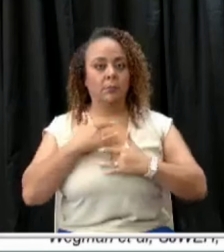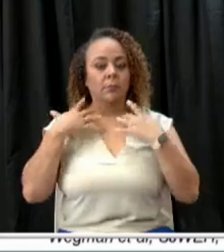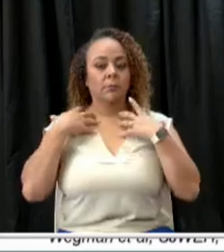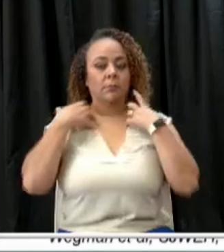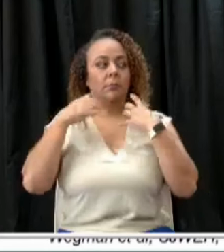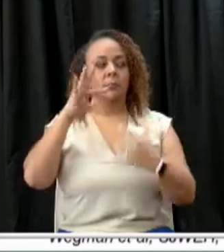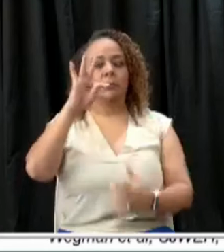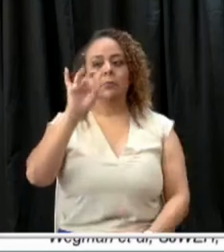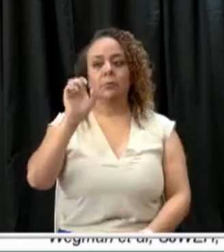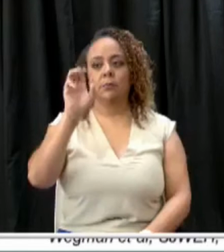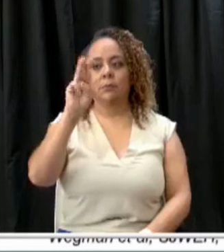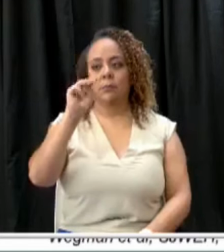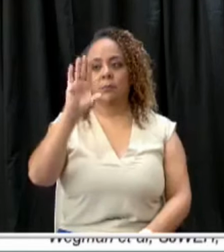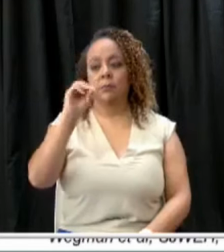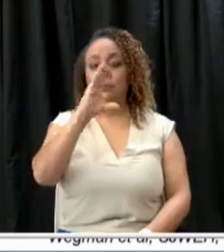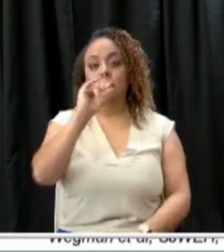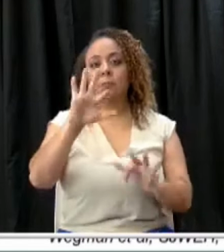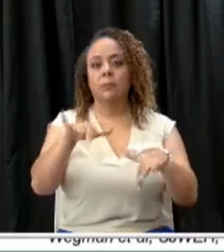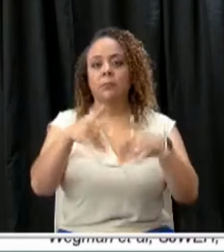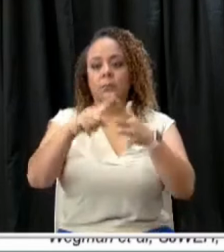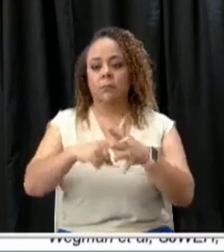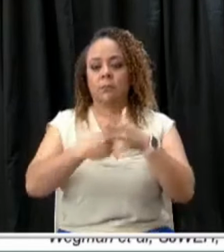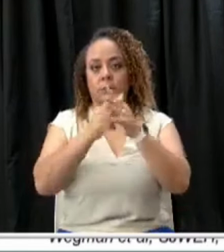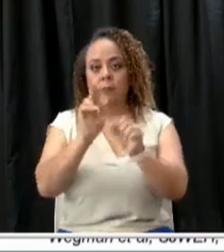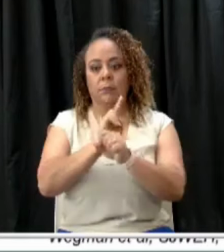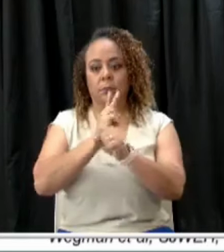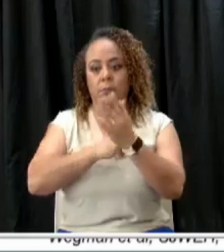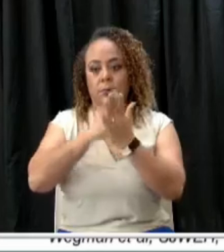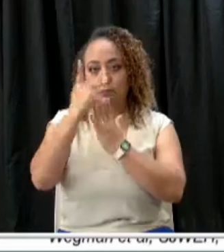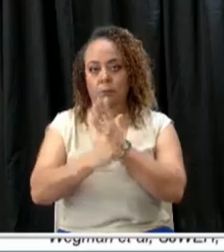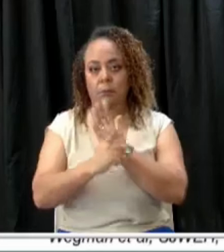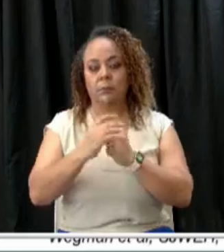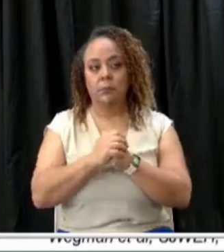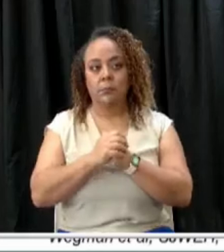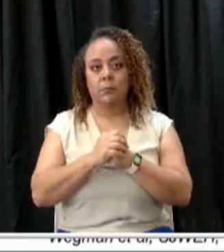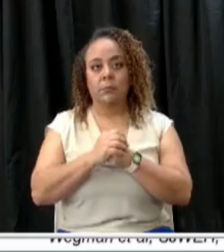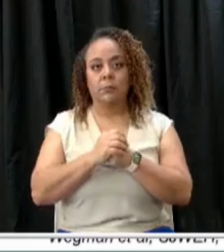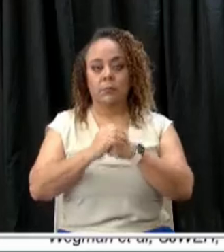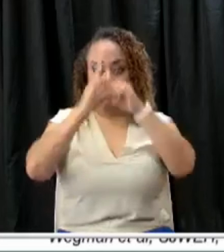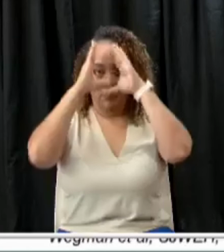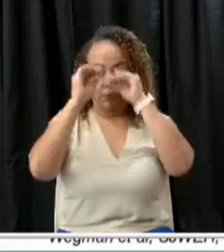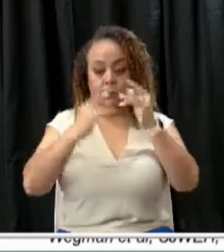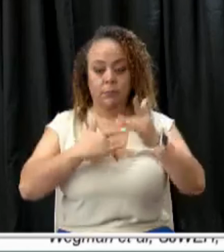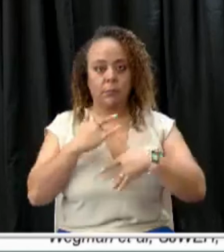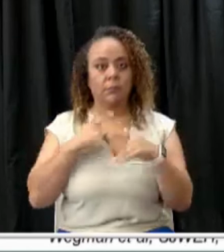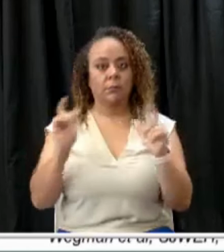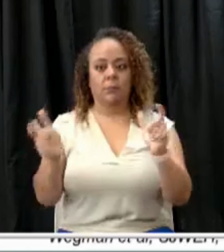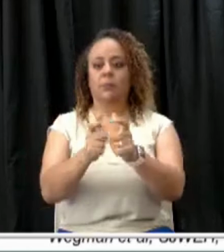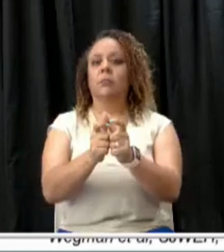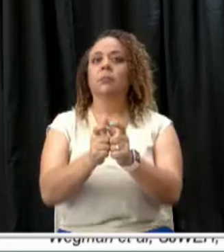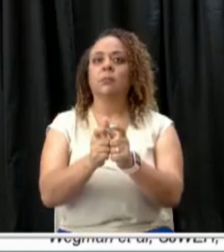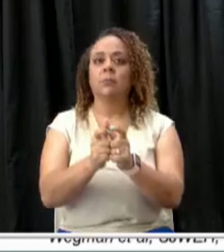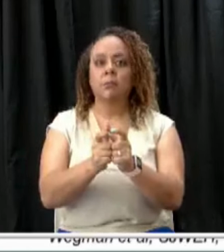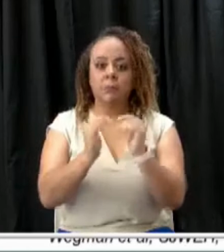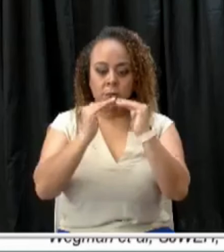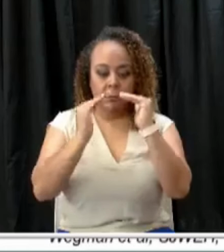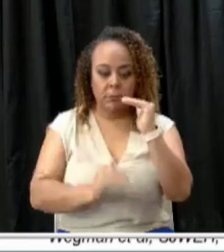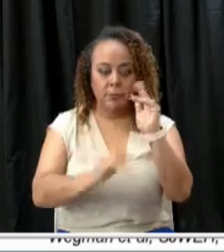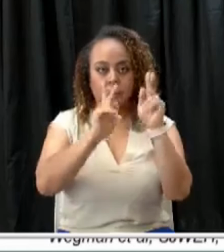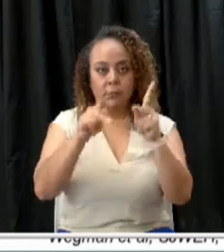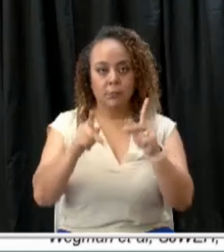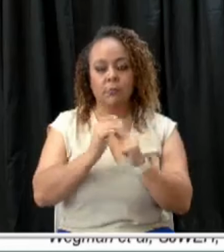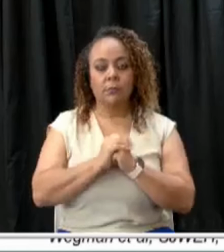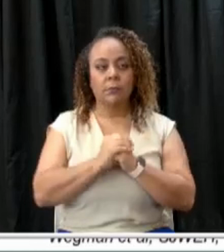estrés térmico y cómo a partir de la implementación del programa el reporte de síntomas disminuyó, o sea, menos personas